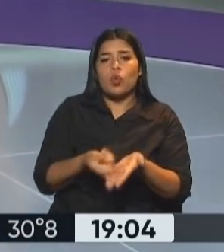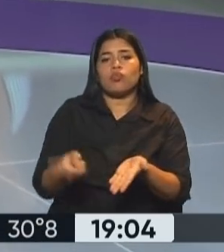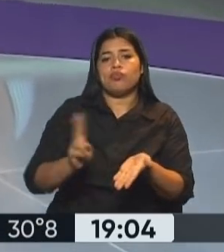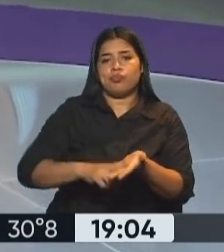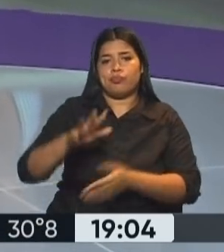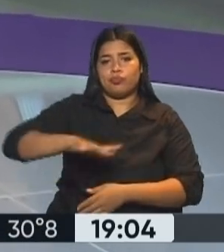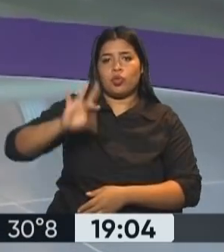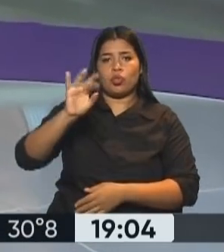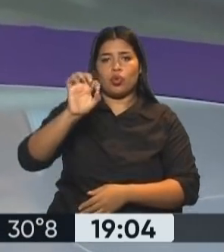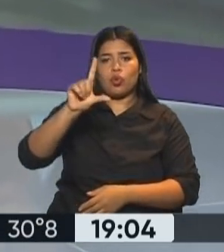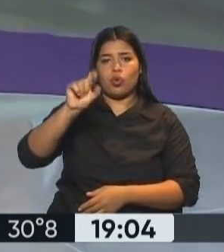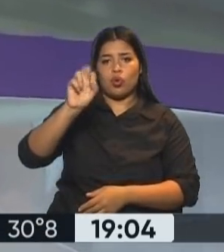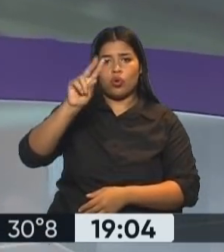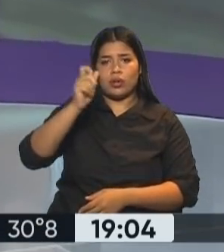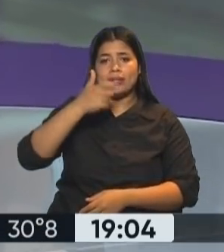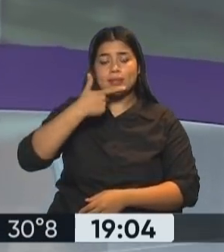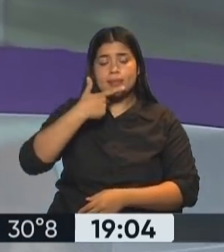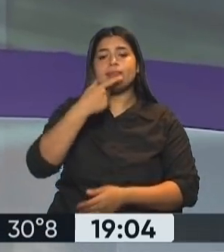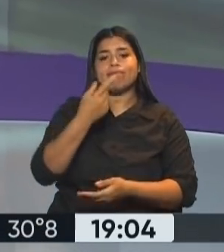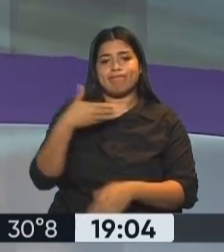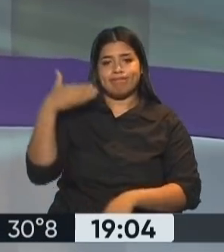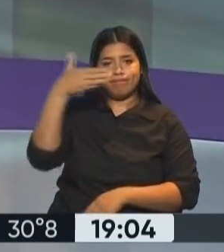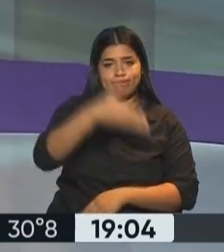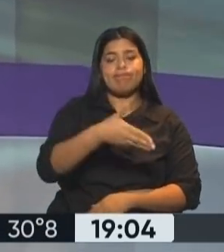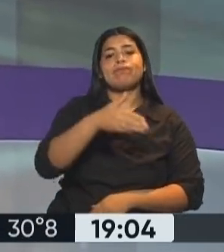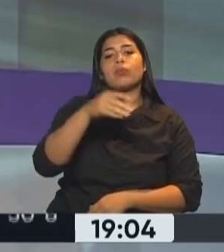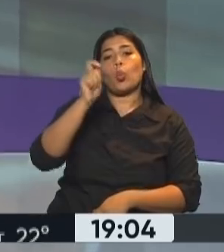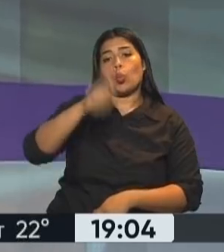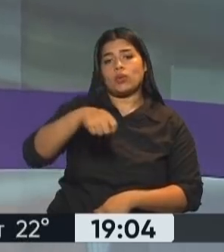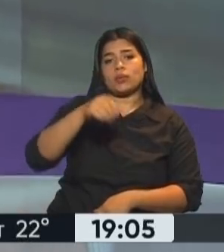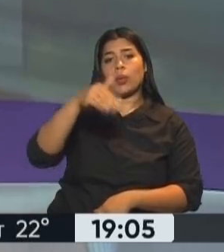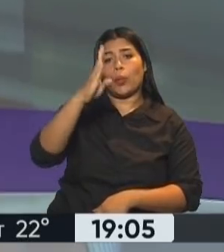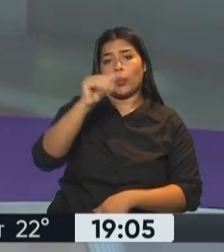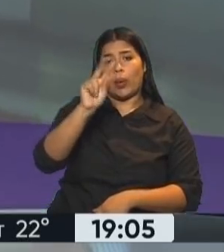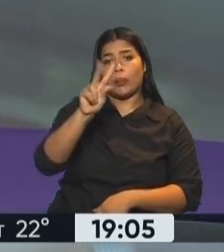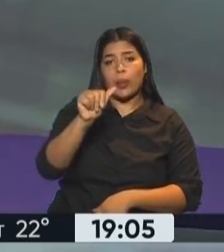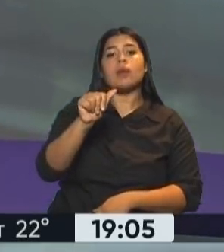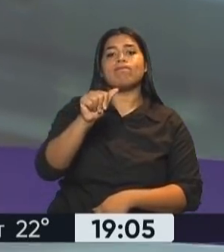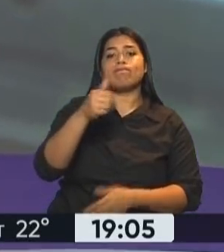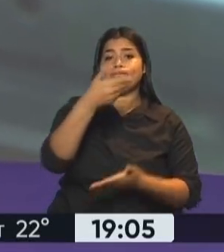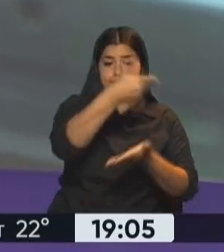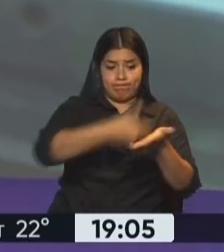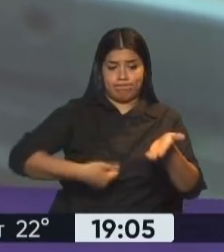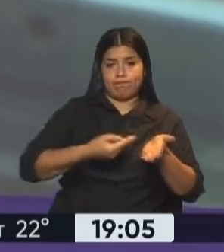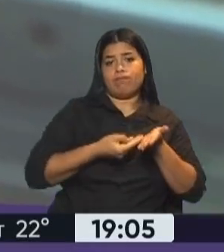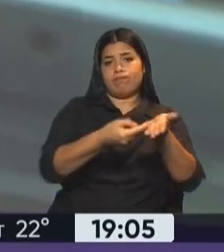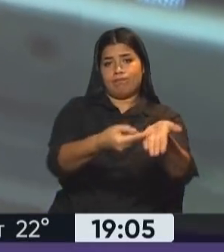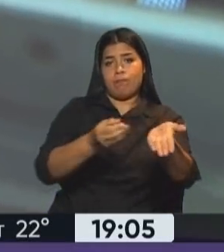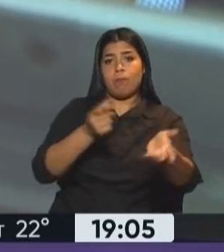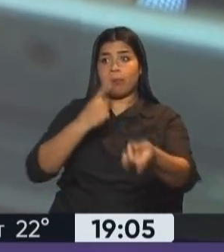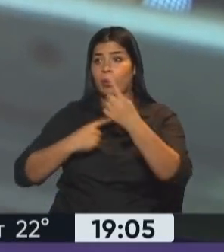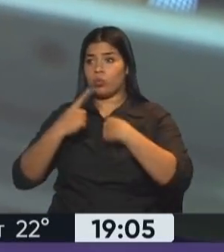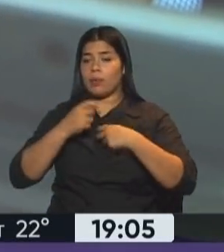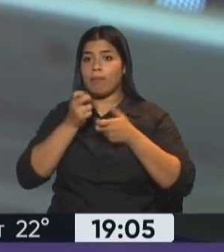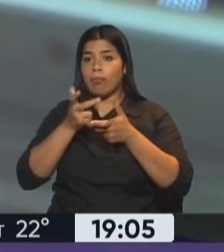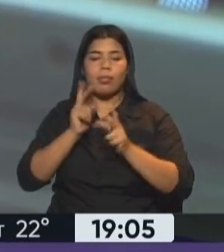Dolores para dar indagatoria ante el juez Martín Baba. Presentó un escrito, no respondió preguntas. Aquí la crónica